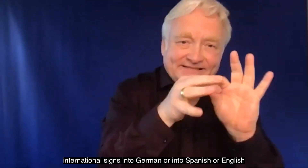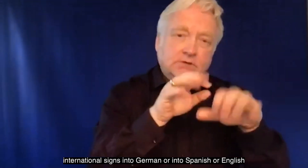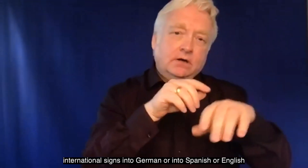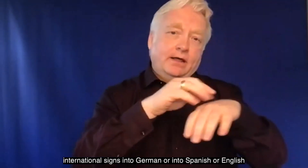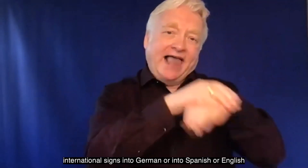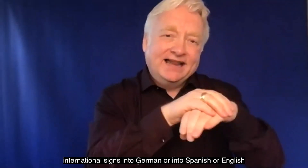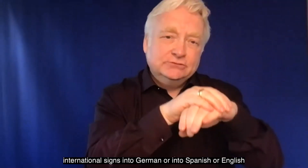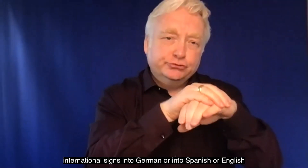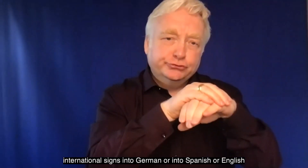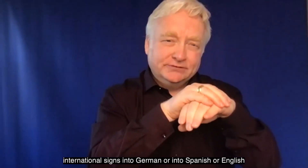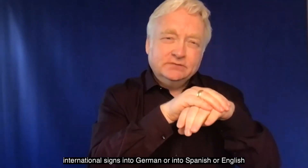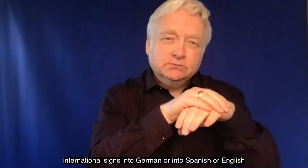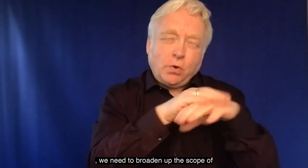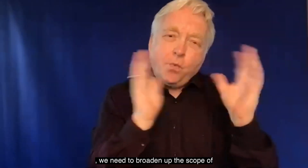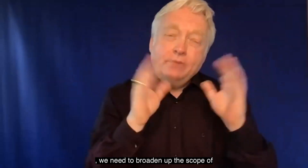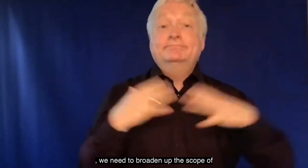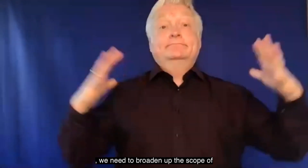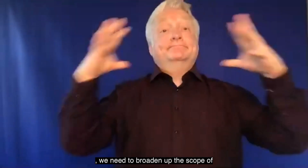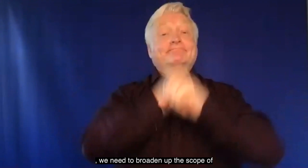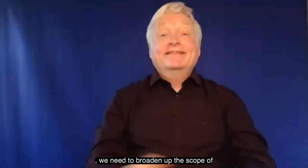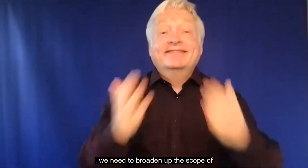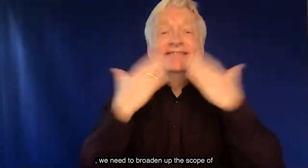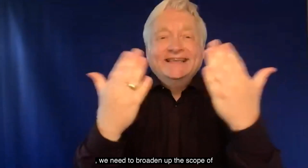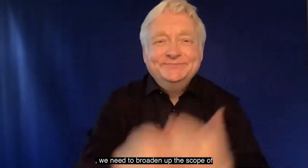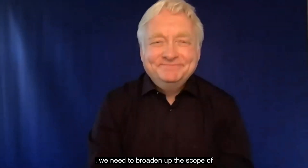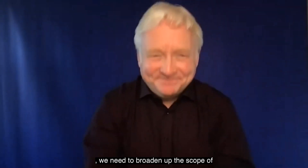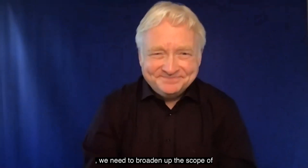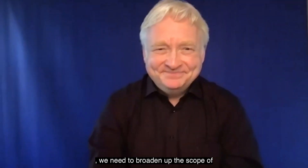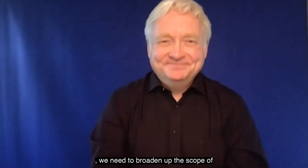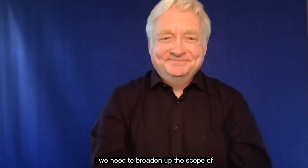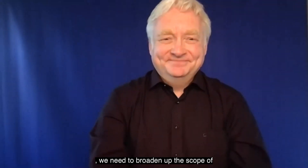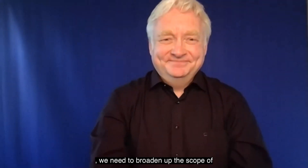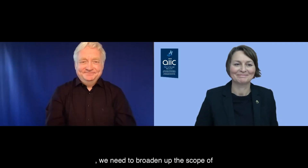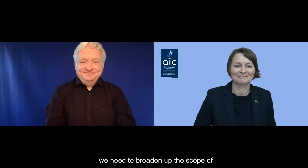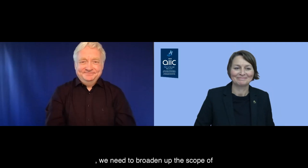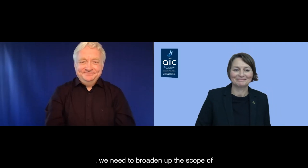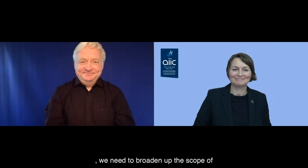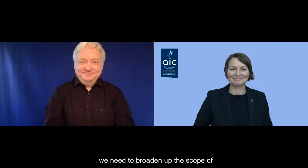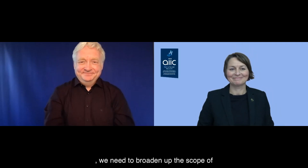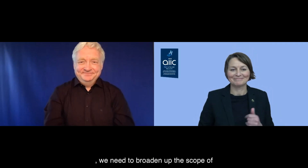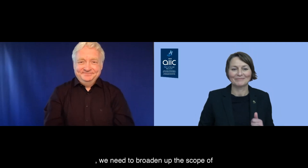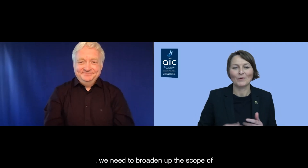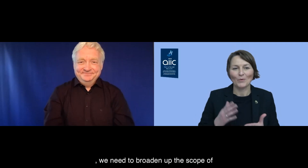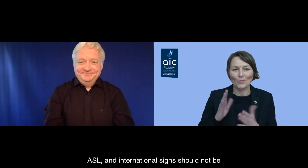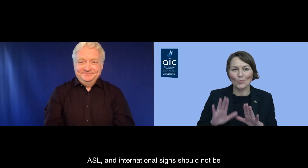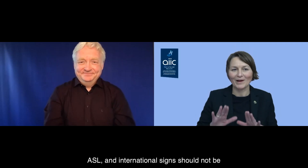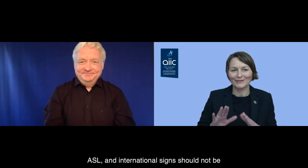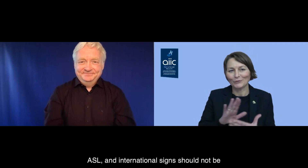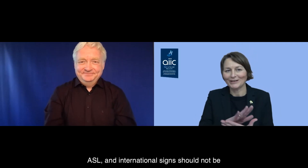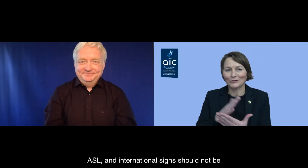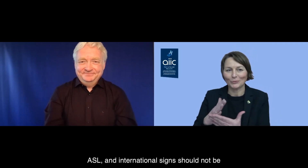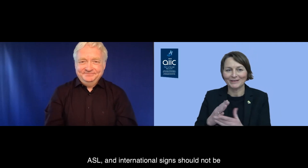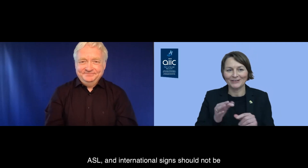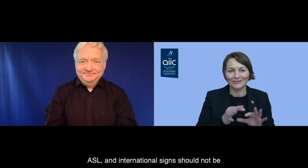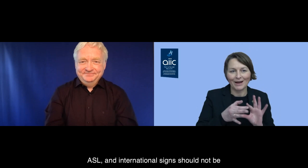y que no sea la única combinación posible esos signos internacionales al inglés. Con esto finalizaría mi presentación. Muchísimas